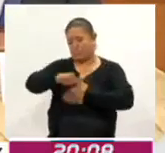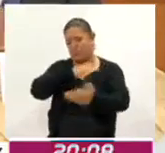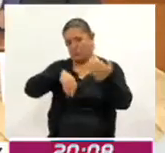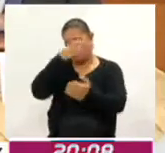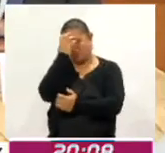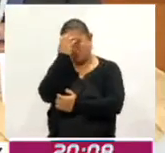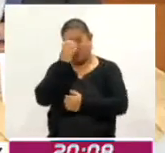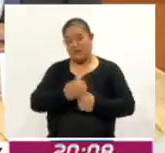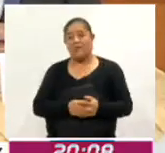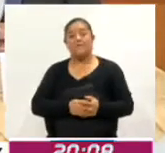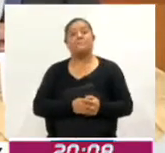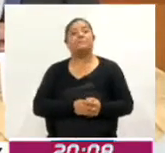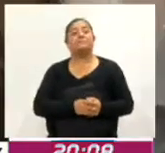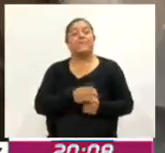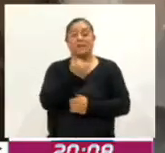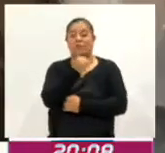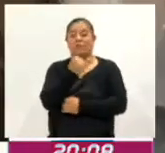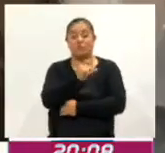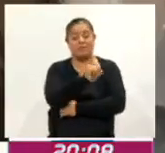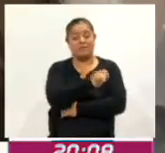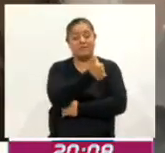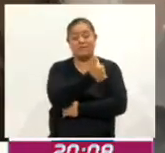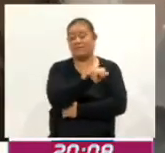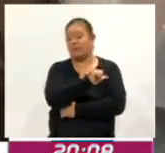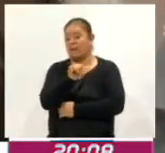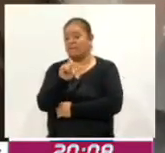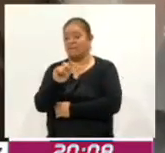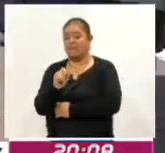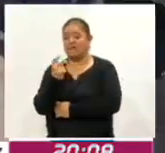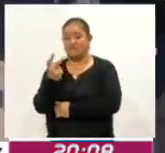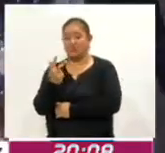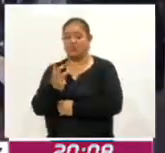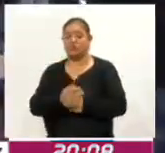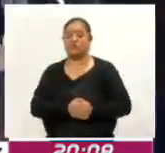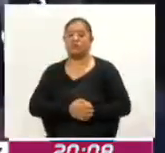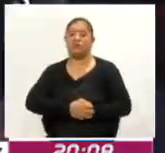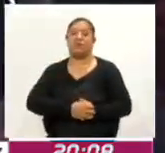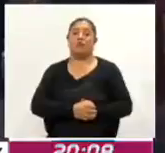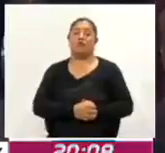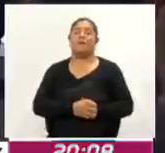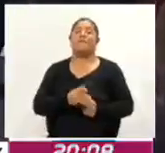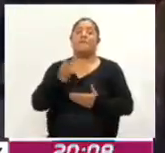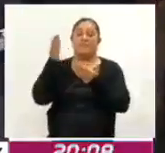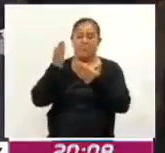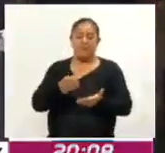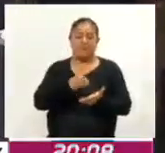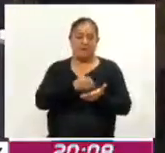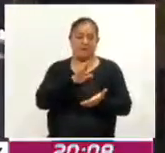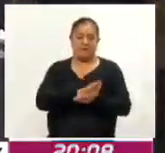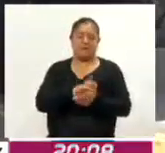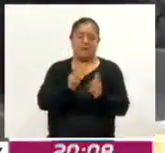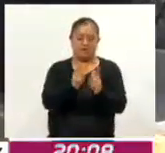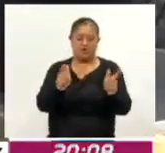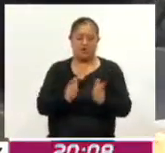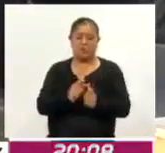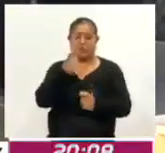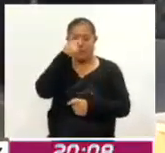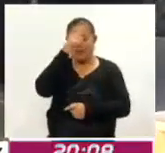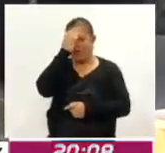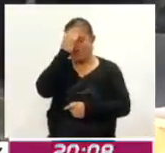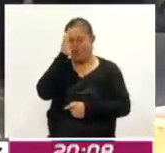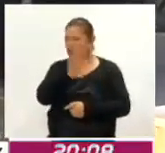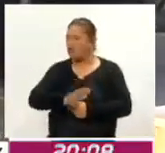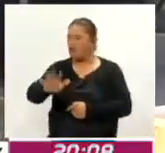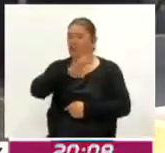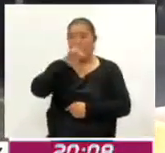Del 26 al 28 de junio, 32 agencias del Bajío mexicano visitarán la entidad para conocer los atractivos turísticos que ofrece y